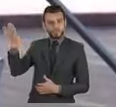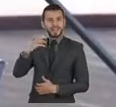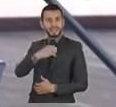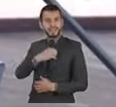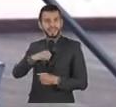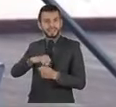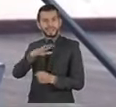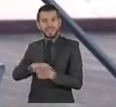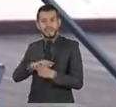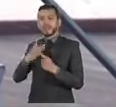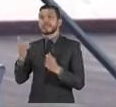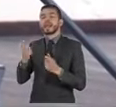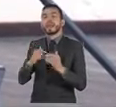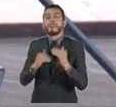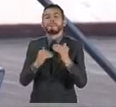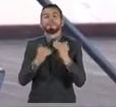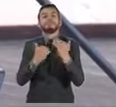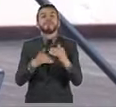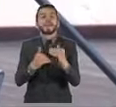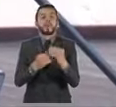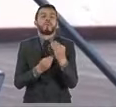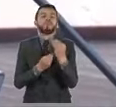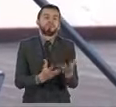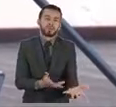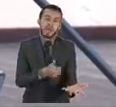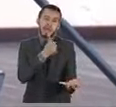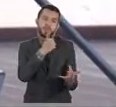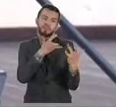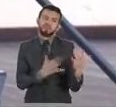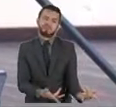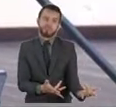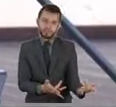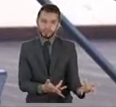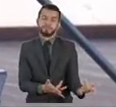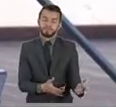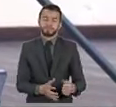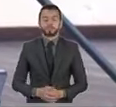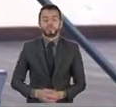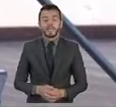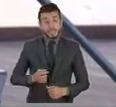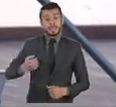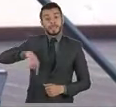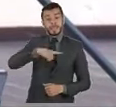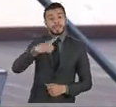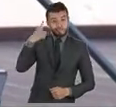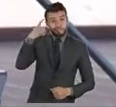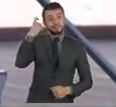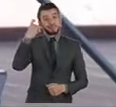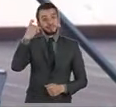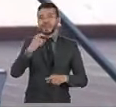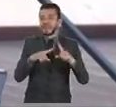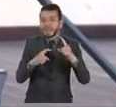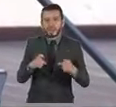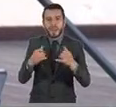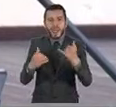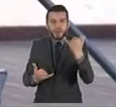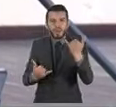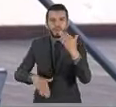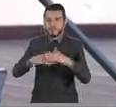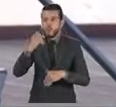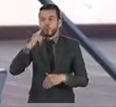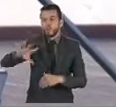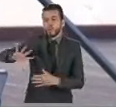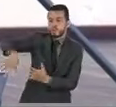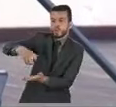distrito ya desde hace varios años. Tenemos grandes retos en términos de lo que vamos a hacer con los lodos que se vienen con la Petar